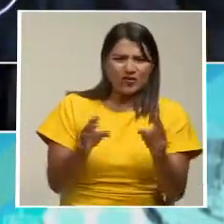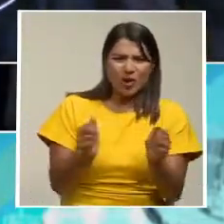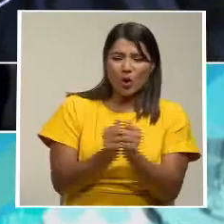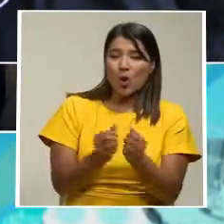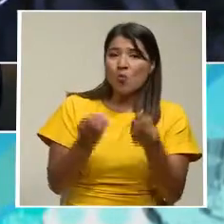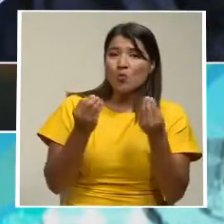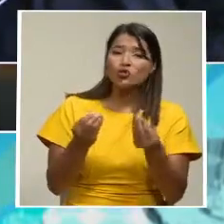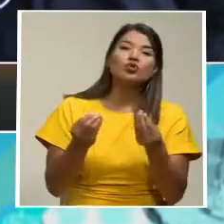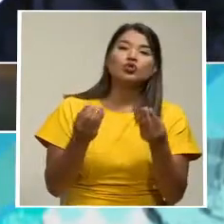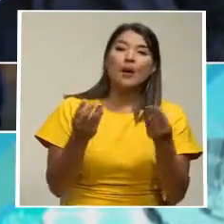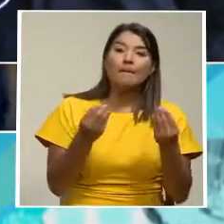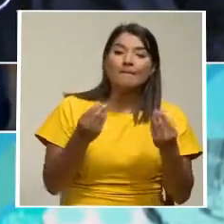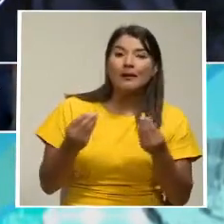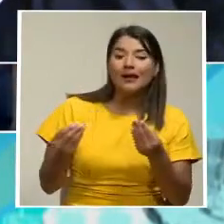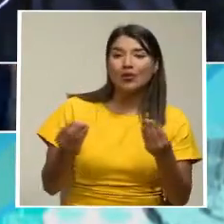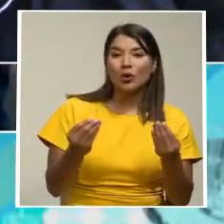miedo